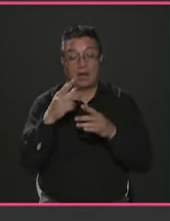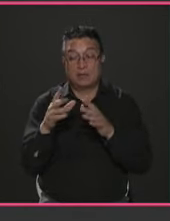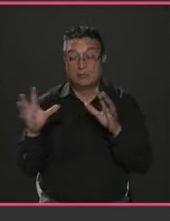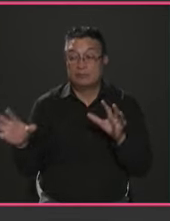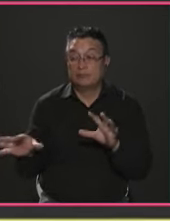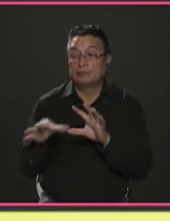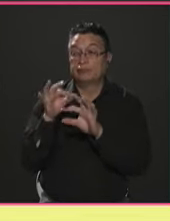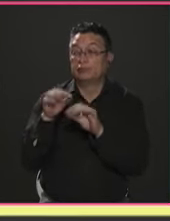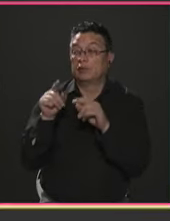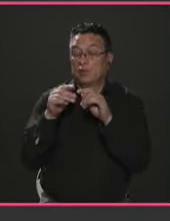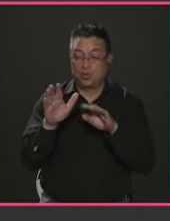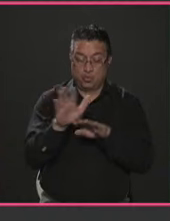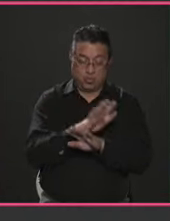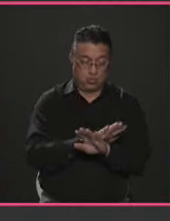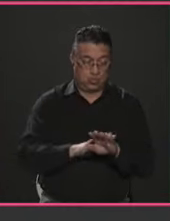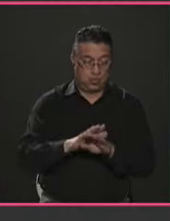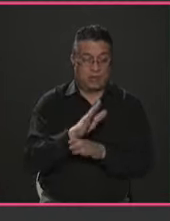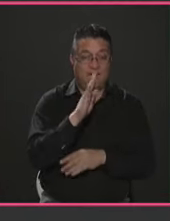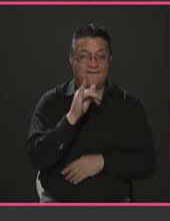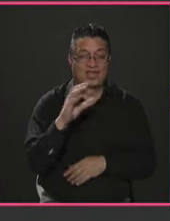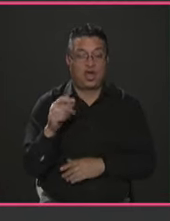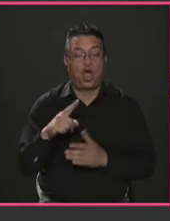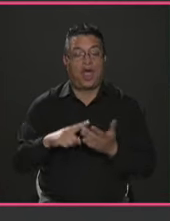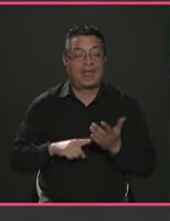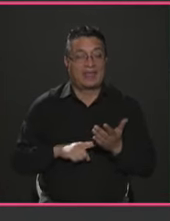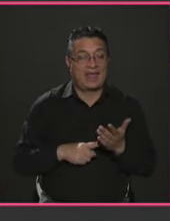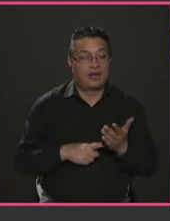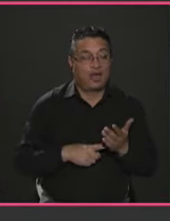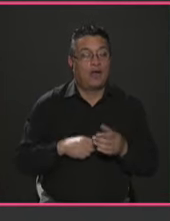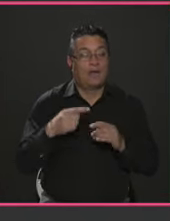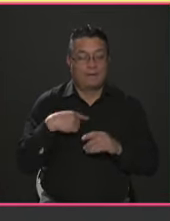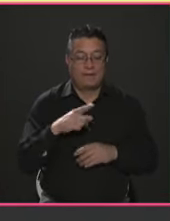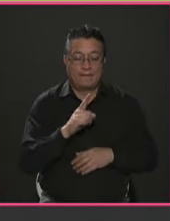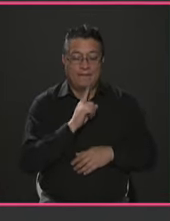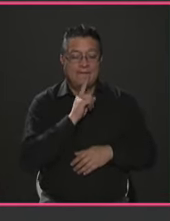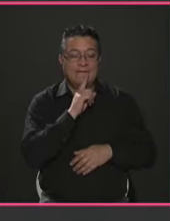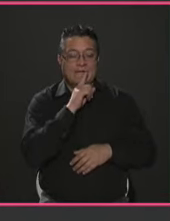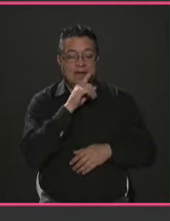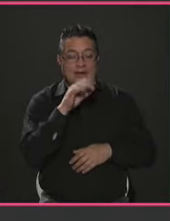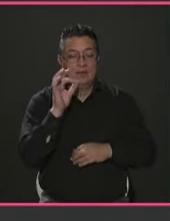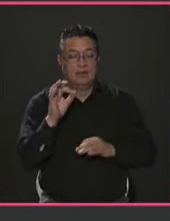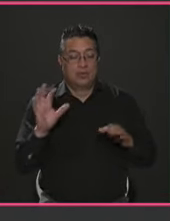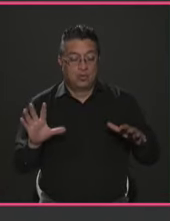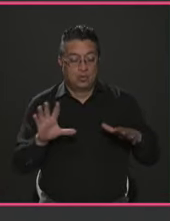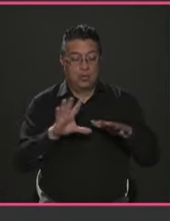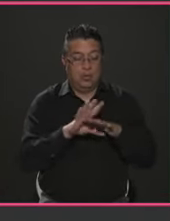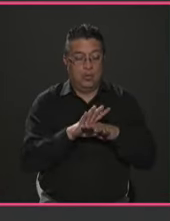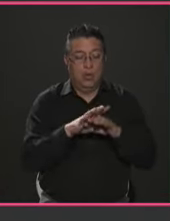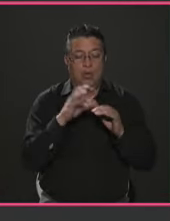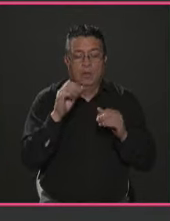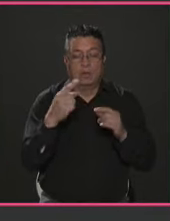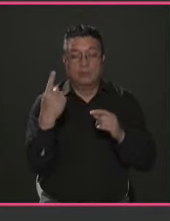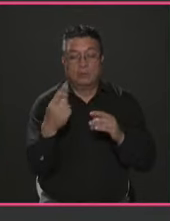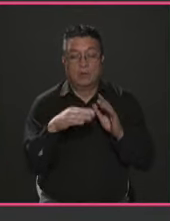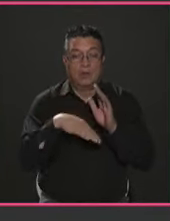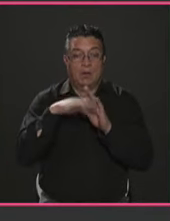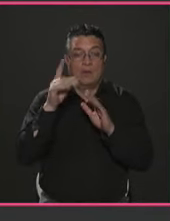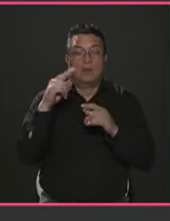escogido con cuidado por biotecnólogos para que sean más eficientes juntas que si están